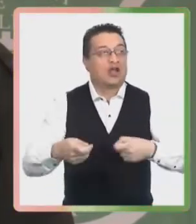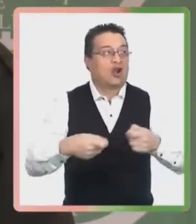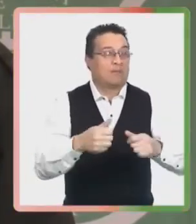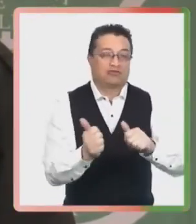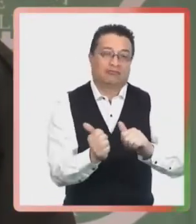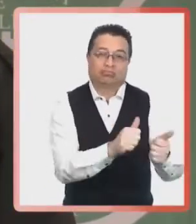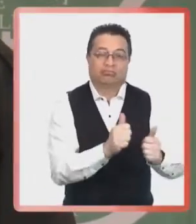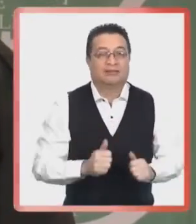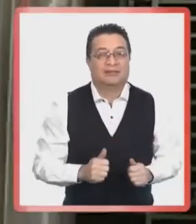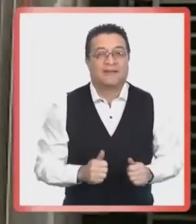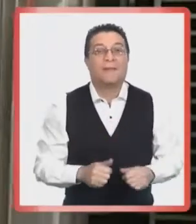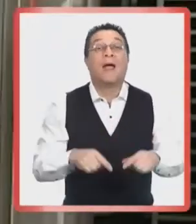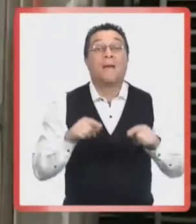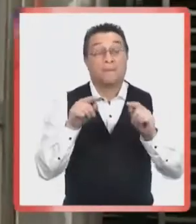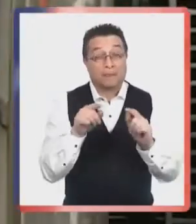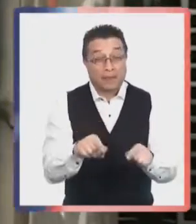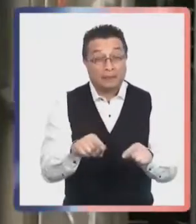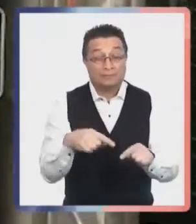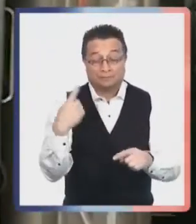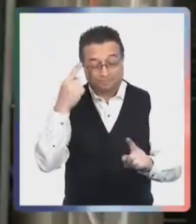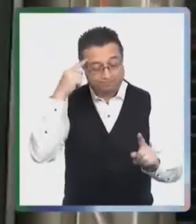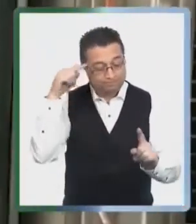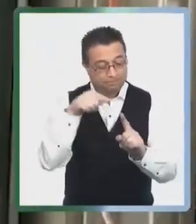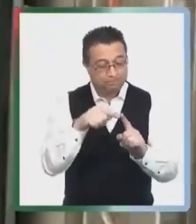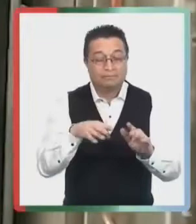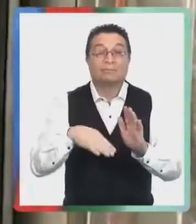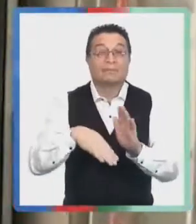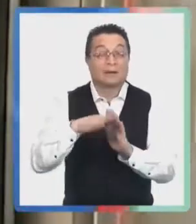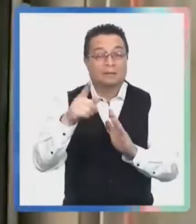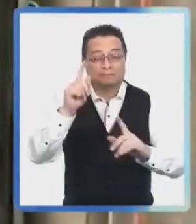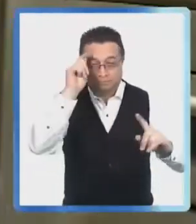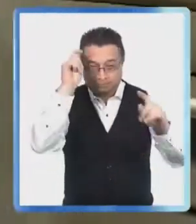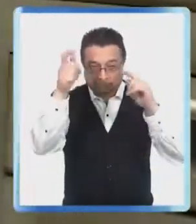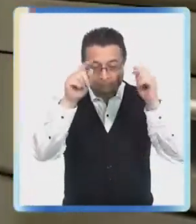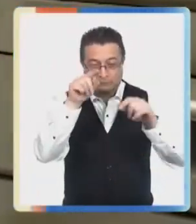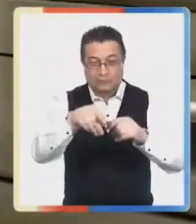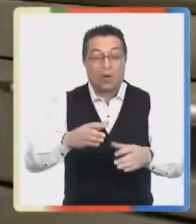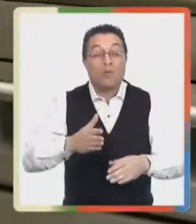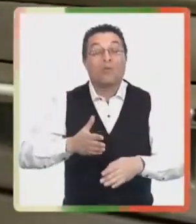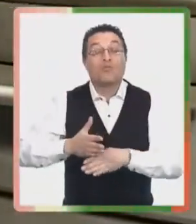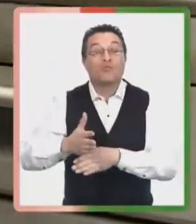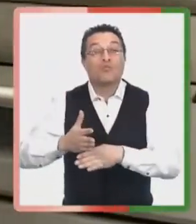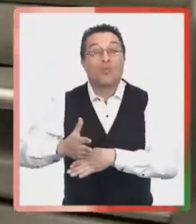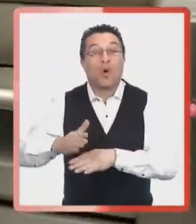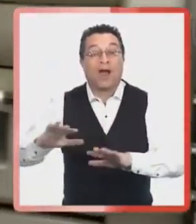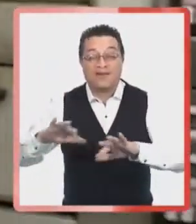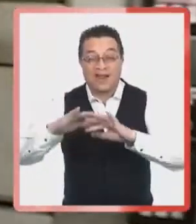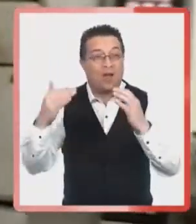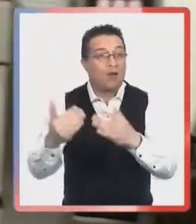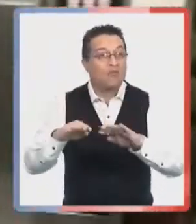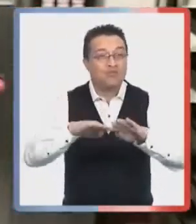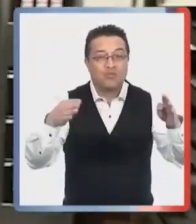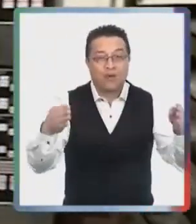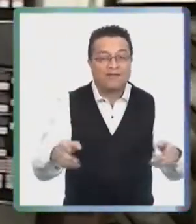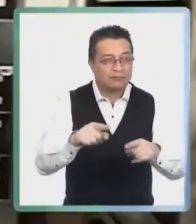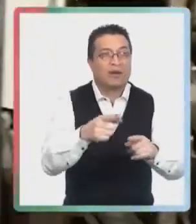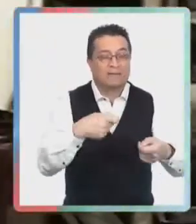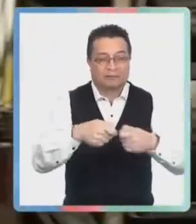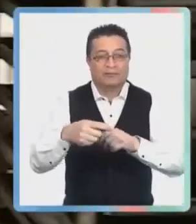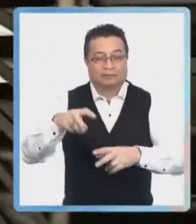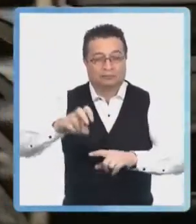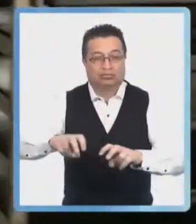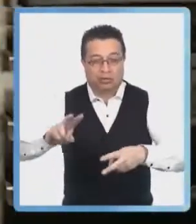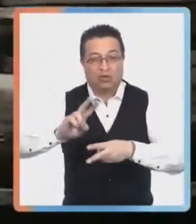lo que está en el comercio. Por ahora las labores están concentradas en la creación de los muebles que estarán dentro de ambos puntos